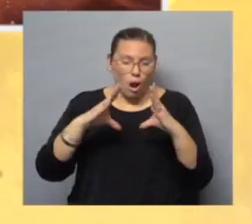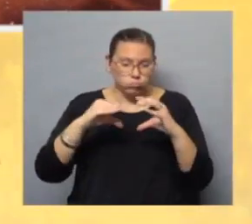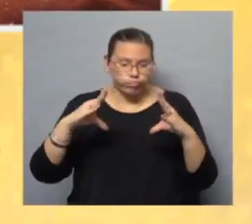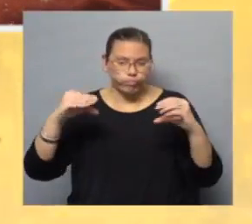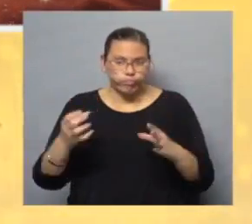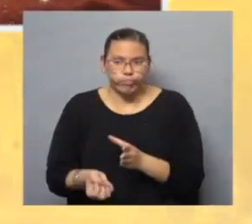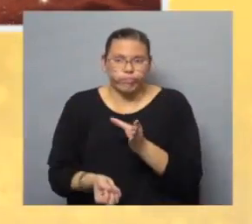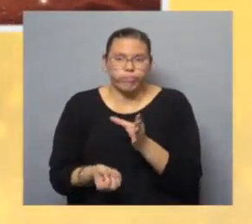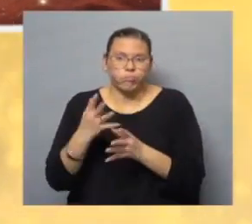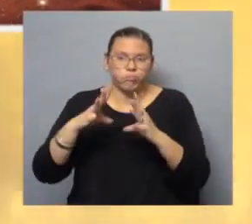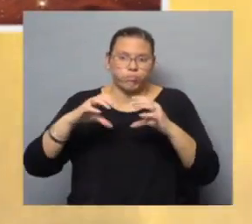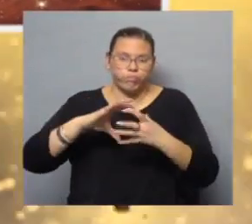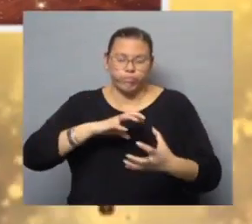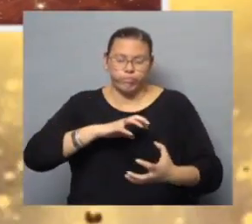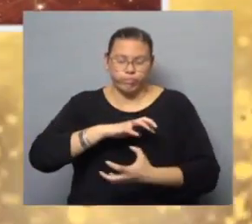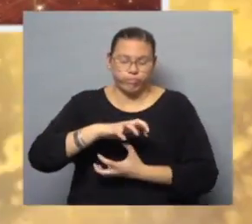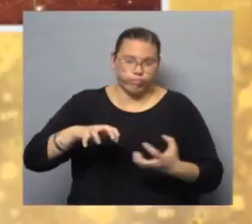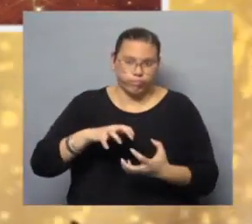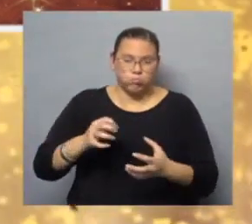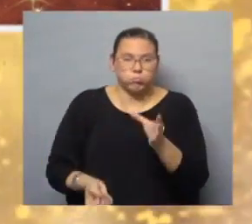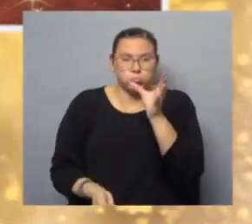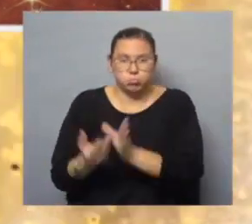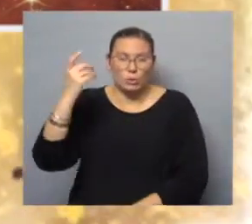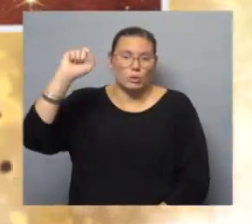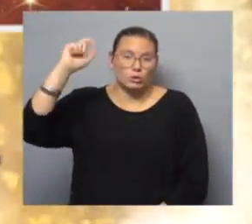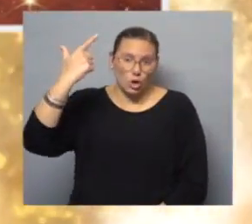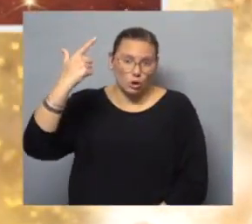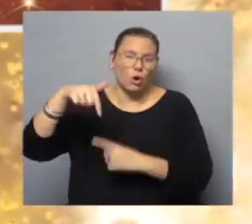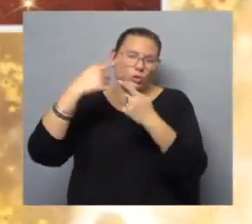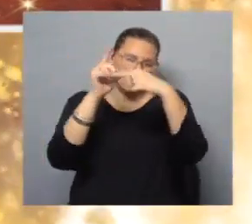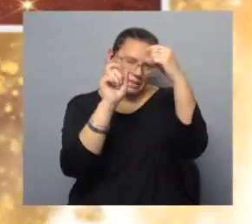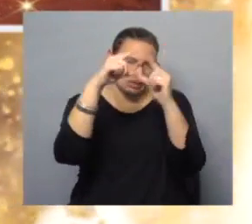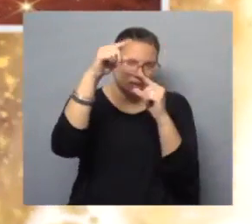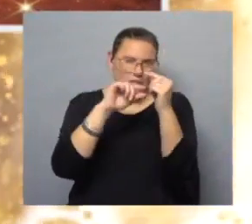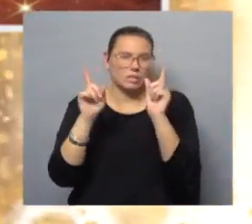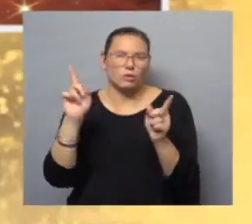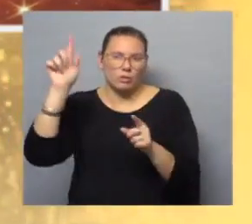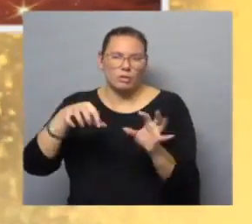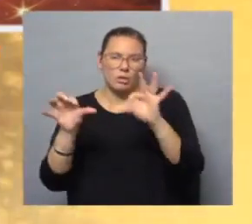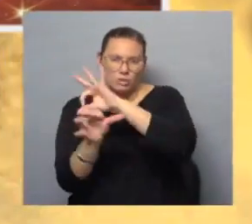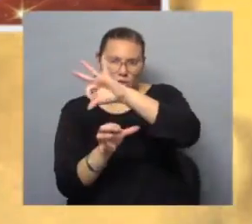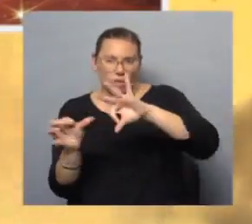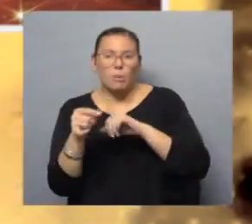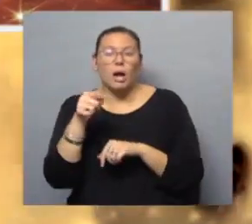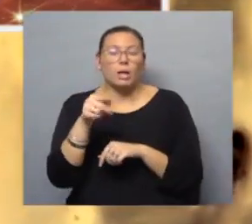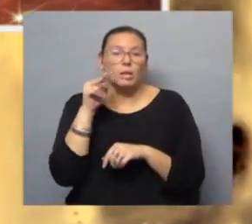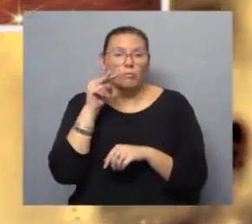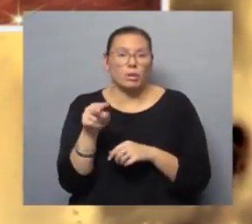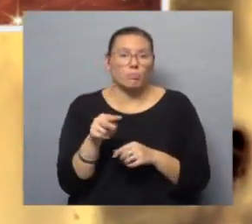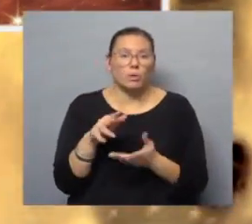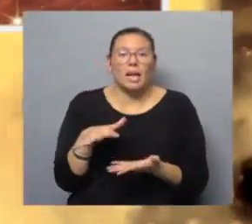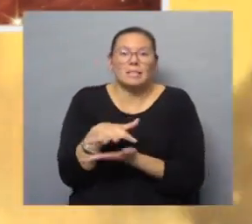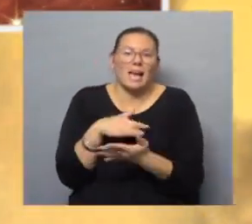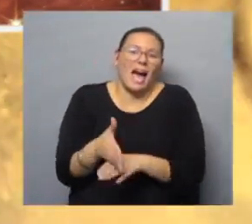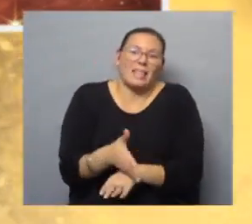colapsó, una nube molecular colapsó y terminó formando el Sol, más algunas que otras estrellas y el sistema solar. Lo que estamos viendo ahí es el estado del arte,